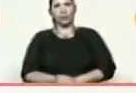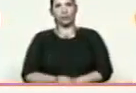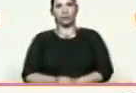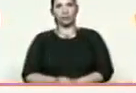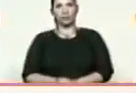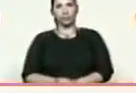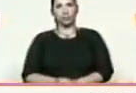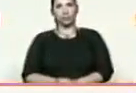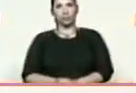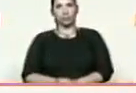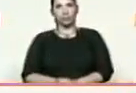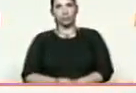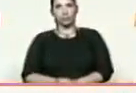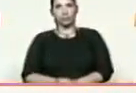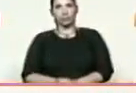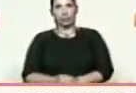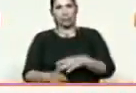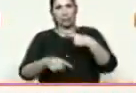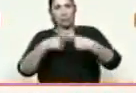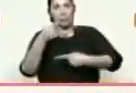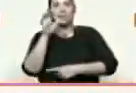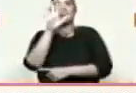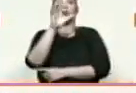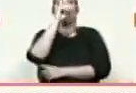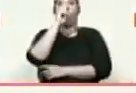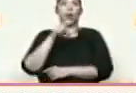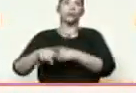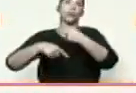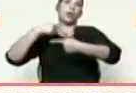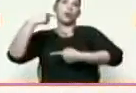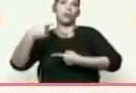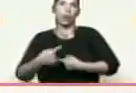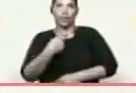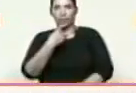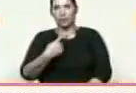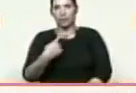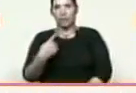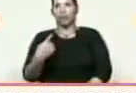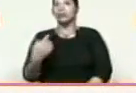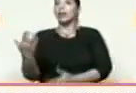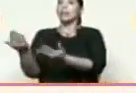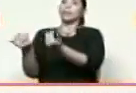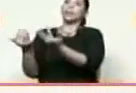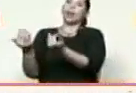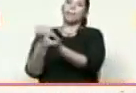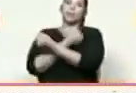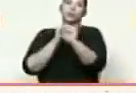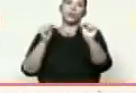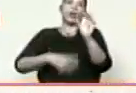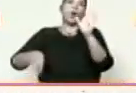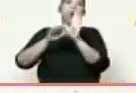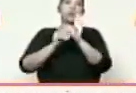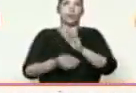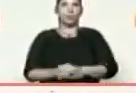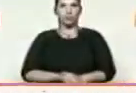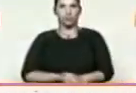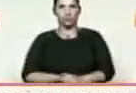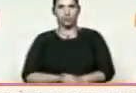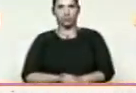Y después venía 5 años después y decía, dame mi soberanía que está por ahí, para poder